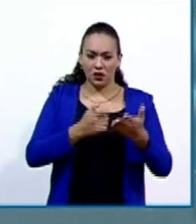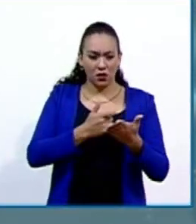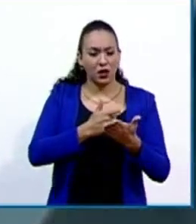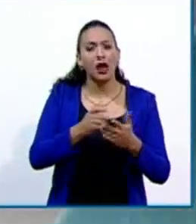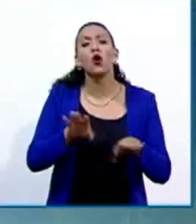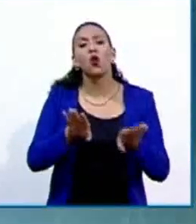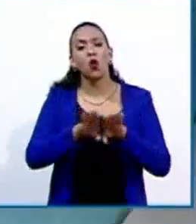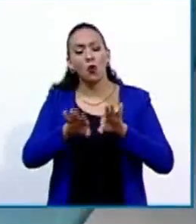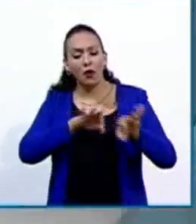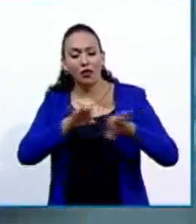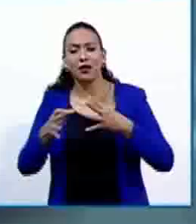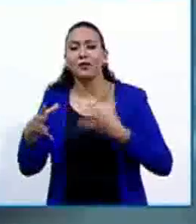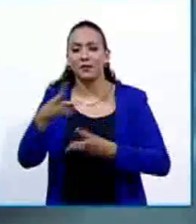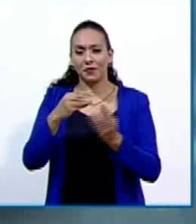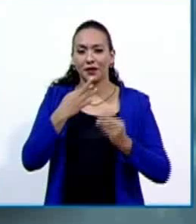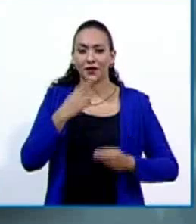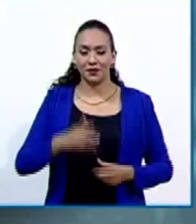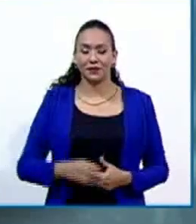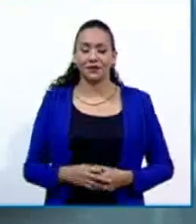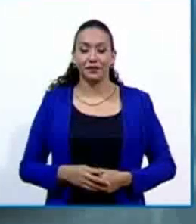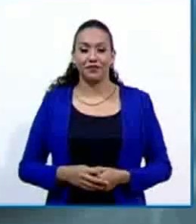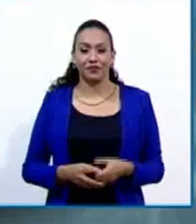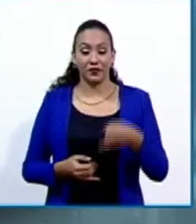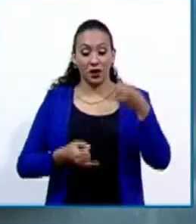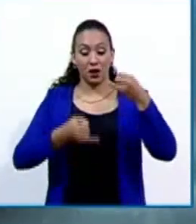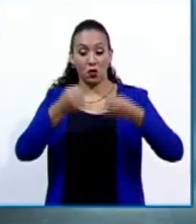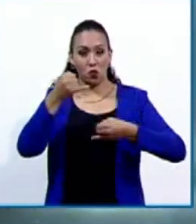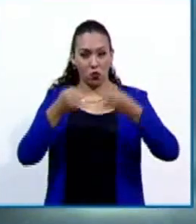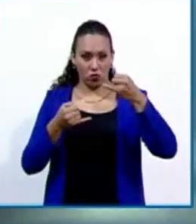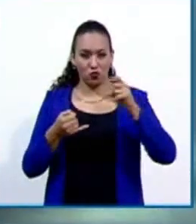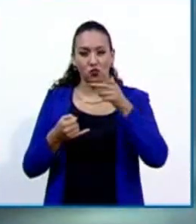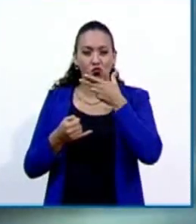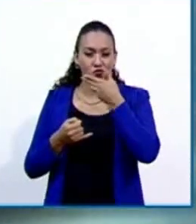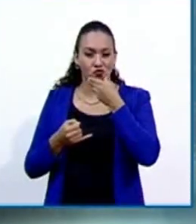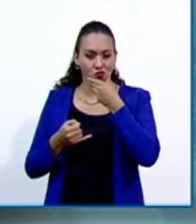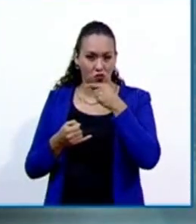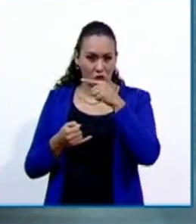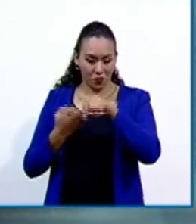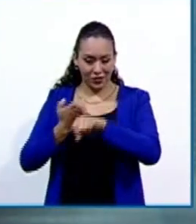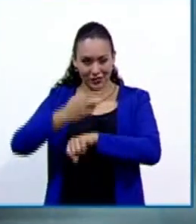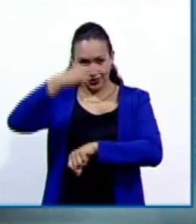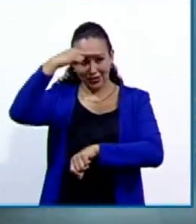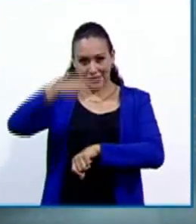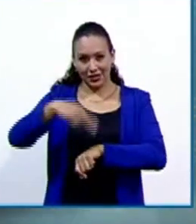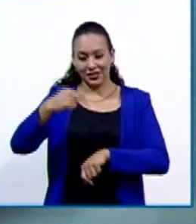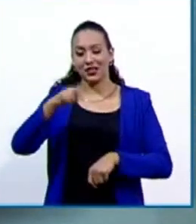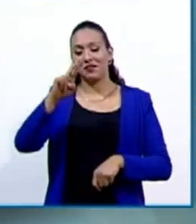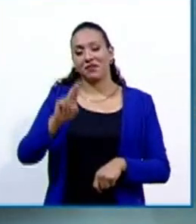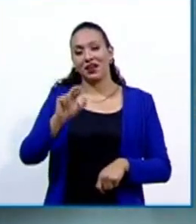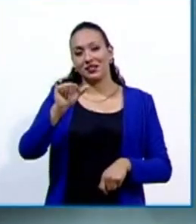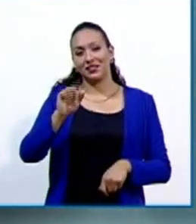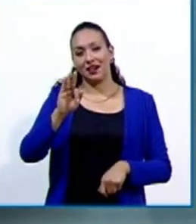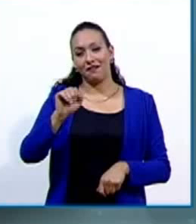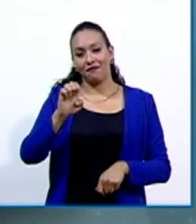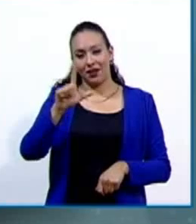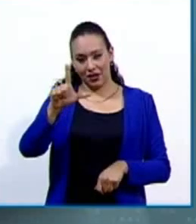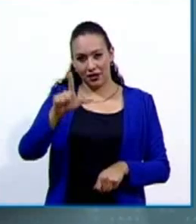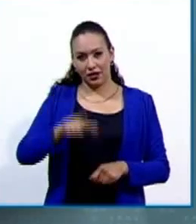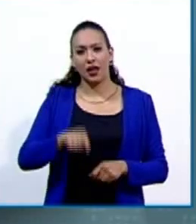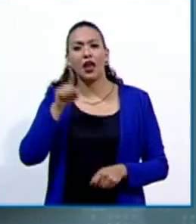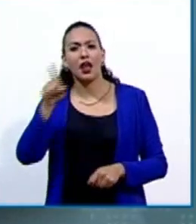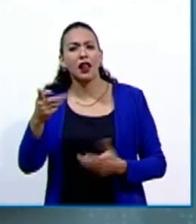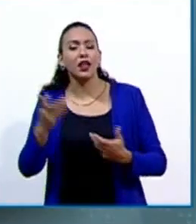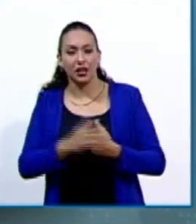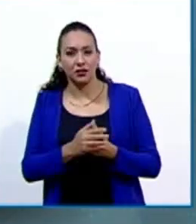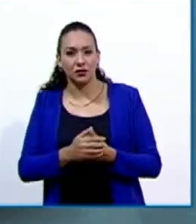jurisdiccional. El juez laboral del Poder Judicial del Estado de México, Rafael Martínez San Román, resolvió a